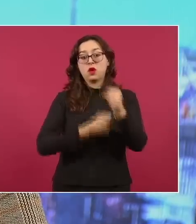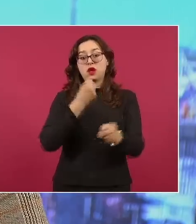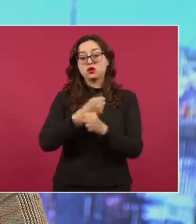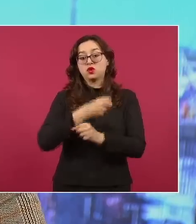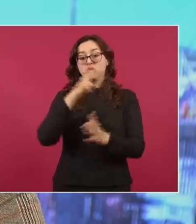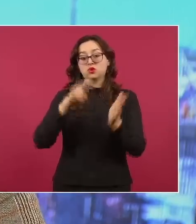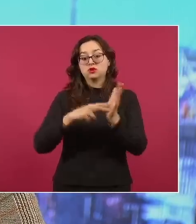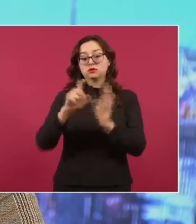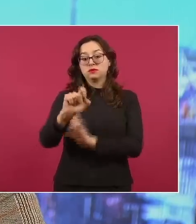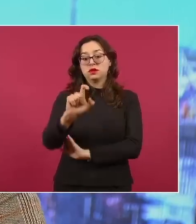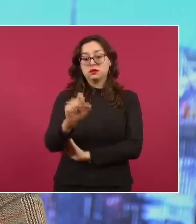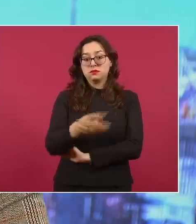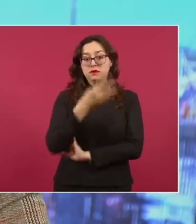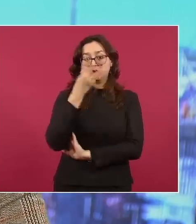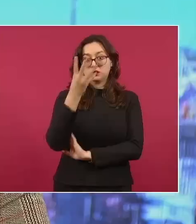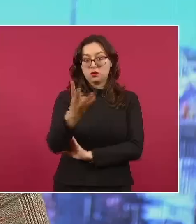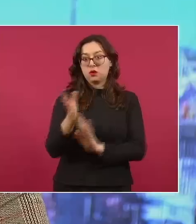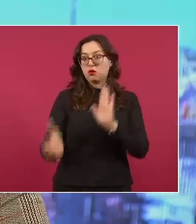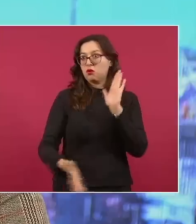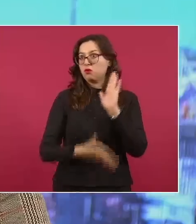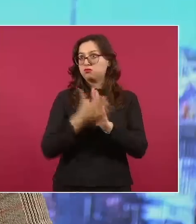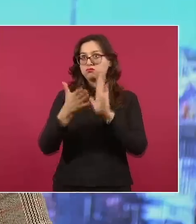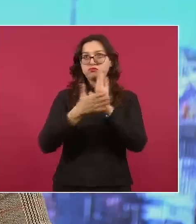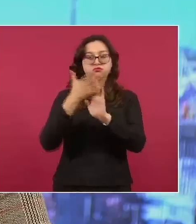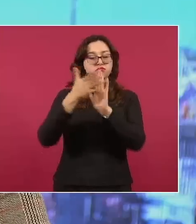deberá terminarse la etapa constructiva.